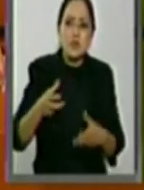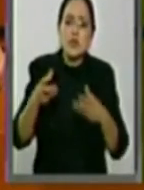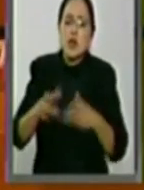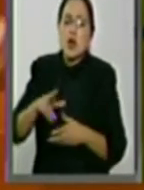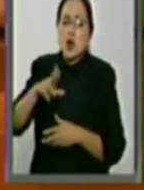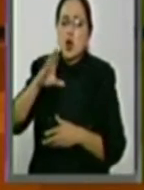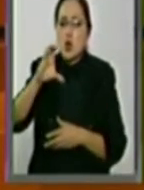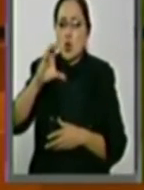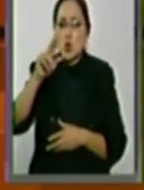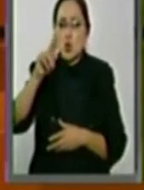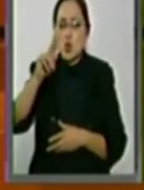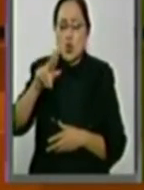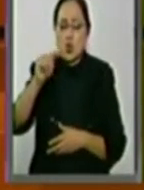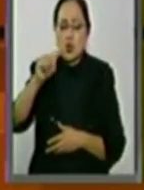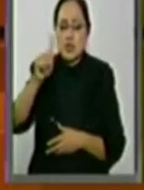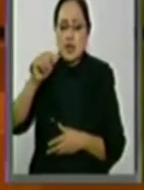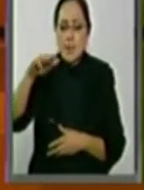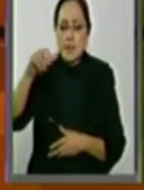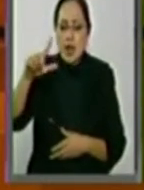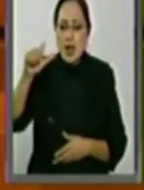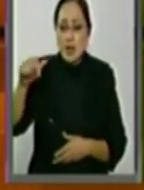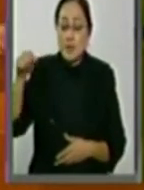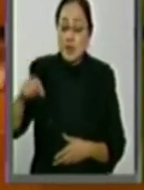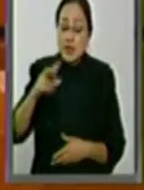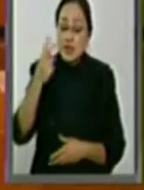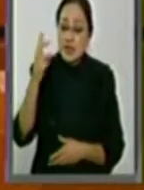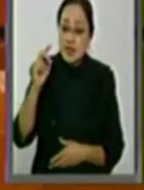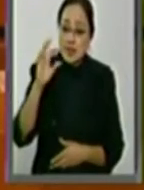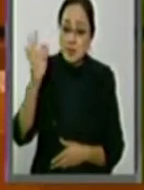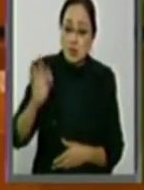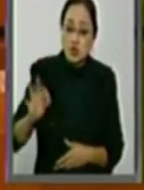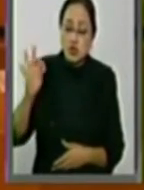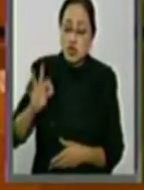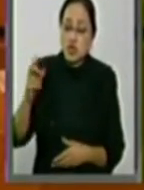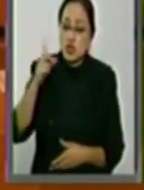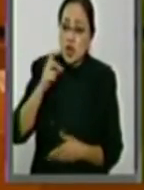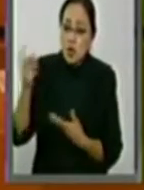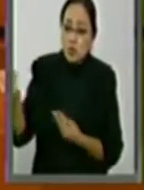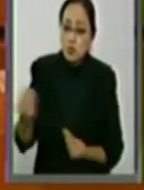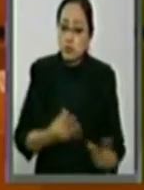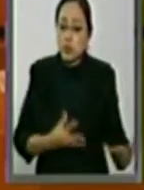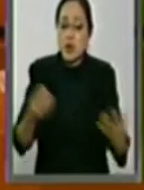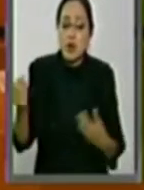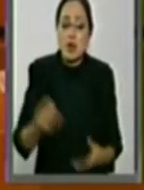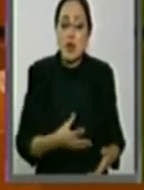aporta más del 30% de agua potable y en promedio se registra